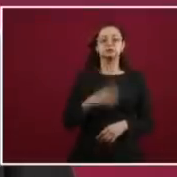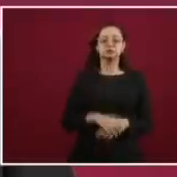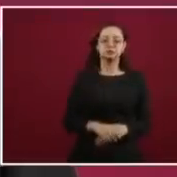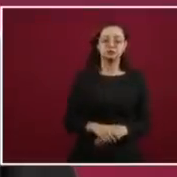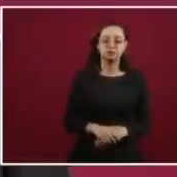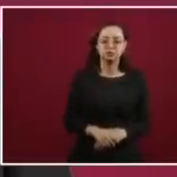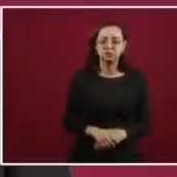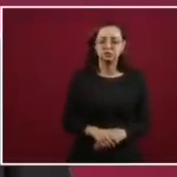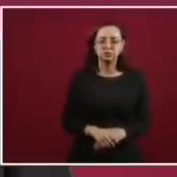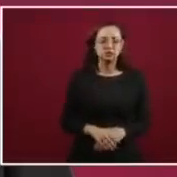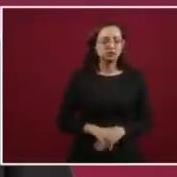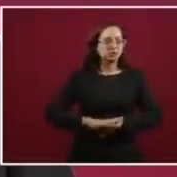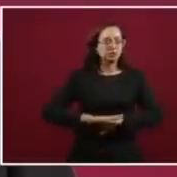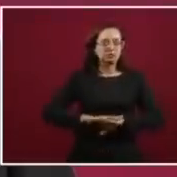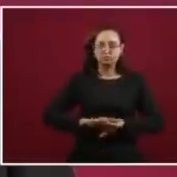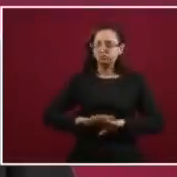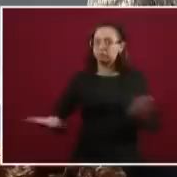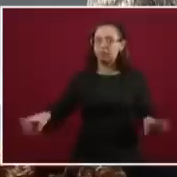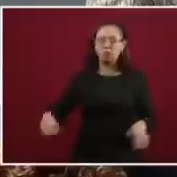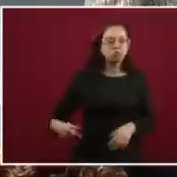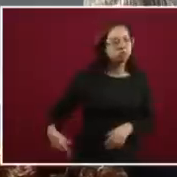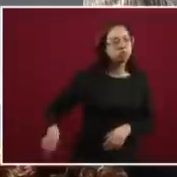ya no había que apretar